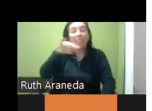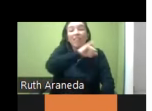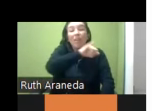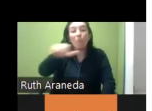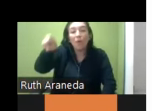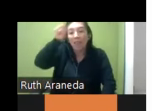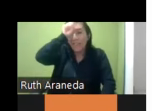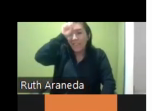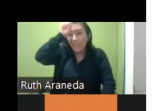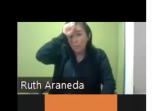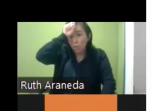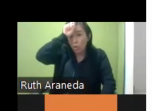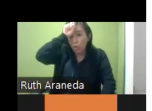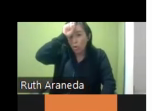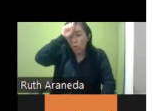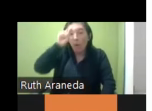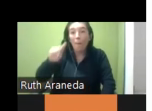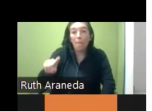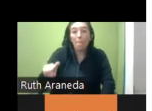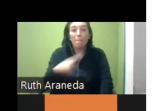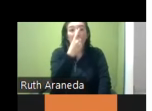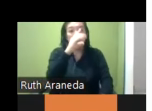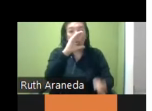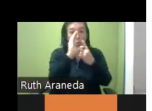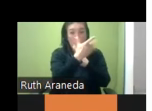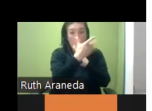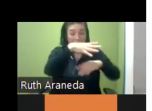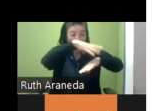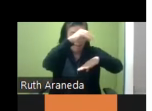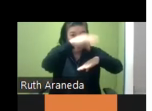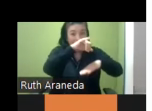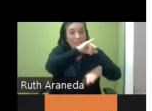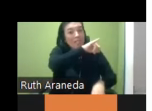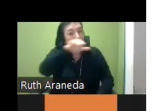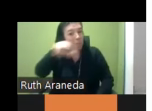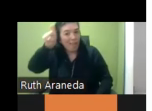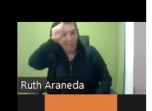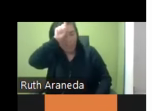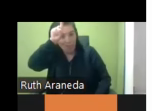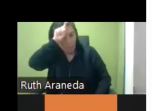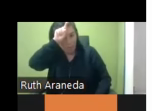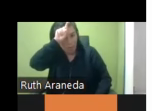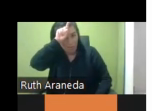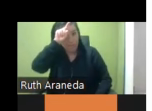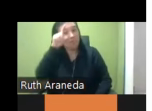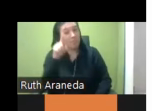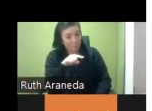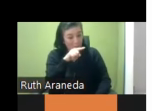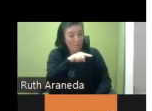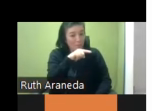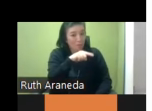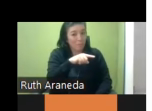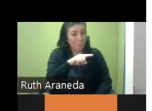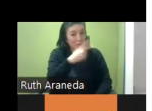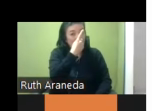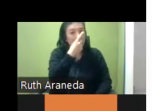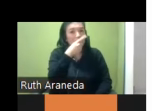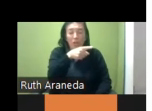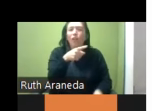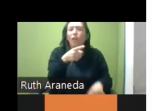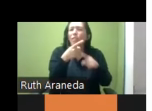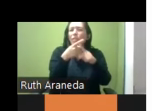eh, una técnica bien diferente a la egipcia, pero igualmente se lograba eh,